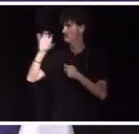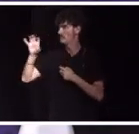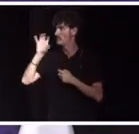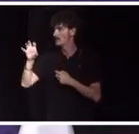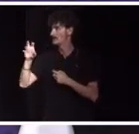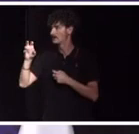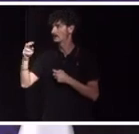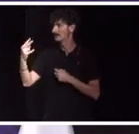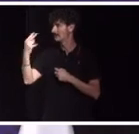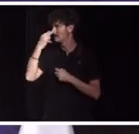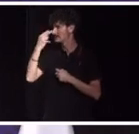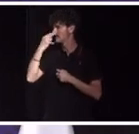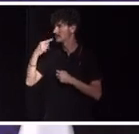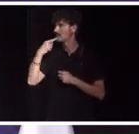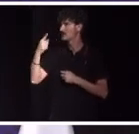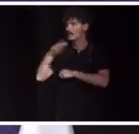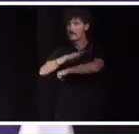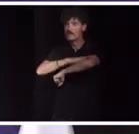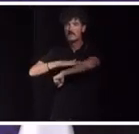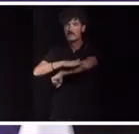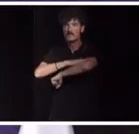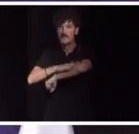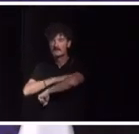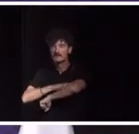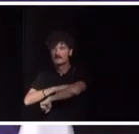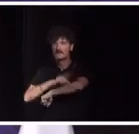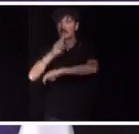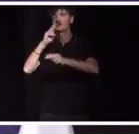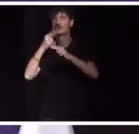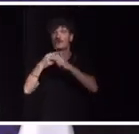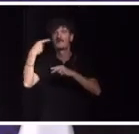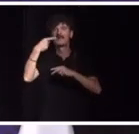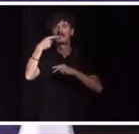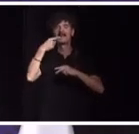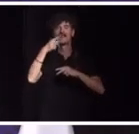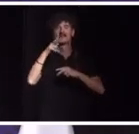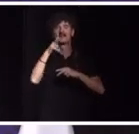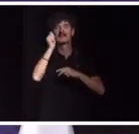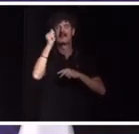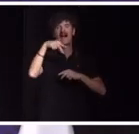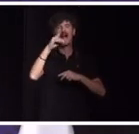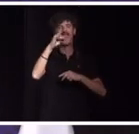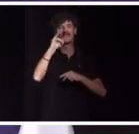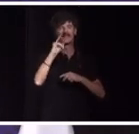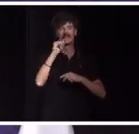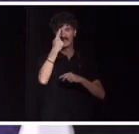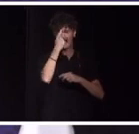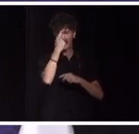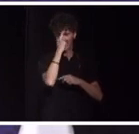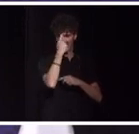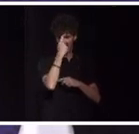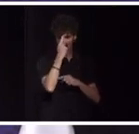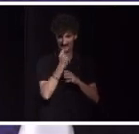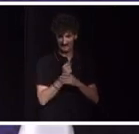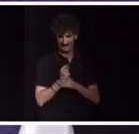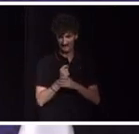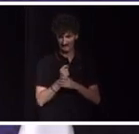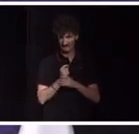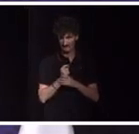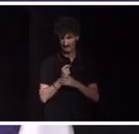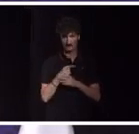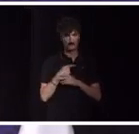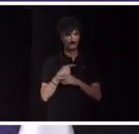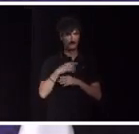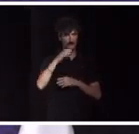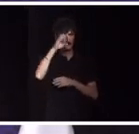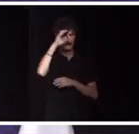en la tele ministra Gandhi. Y claro, yo lo escuchaba, no daba crédito, se me abrían los